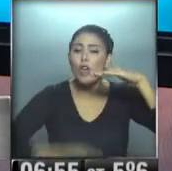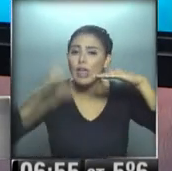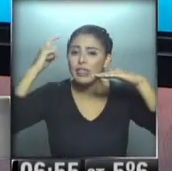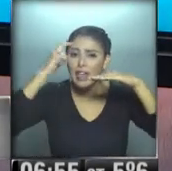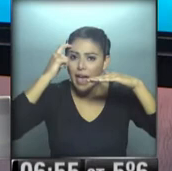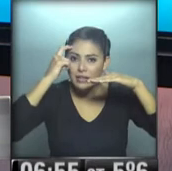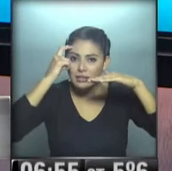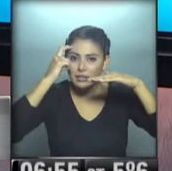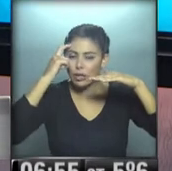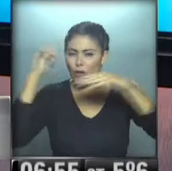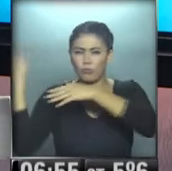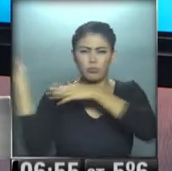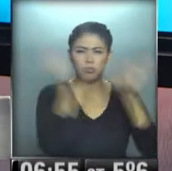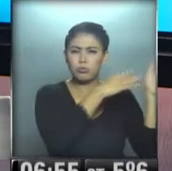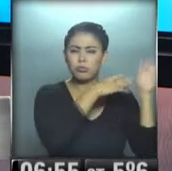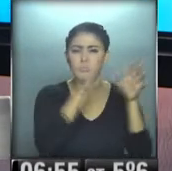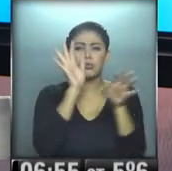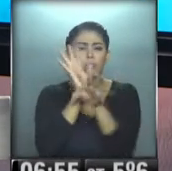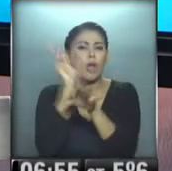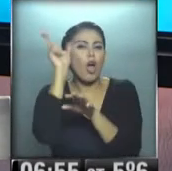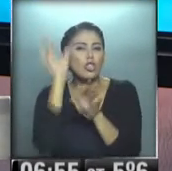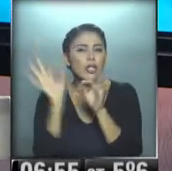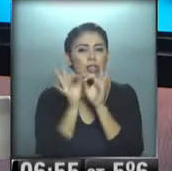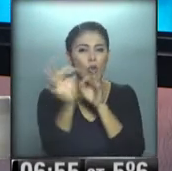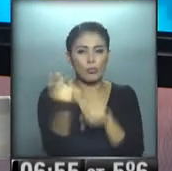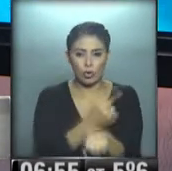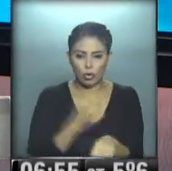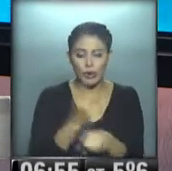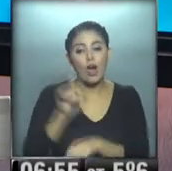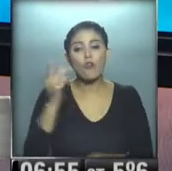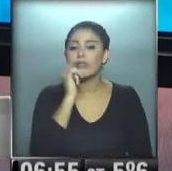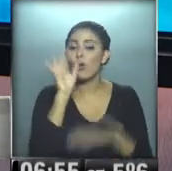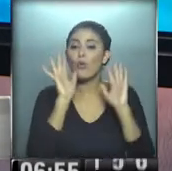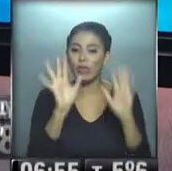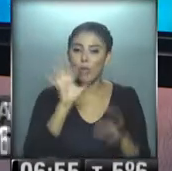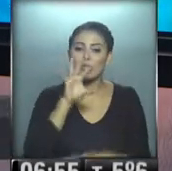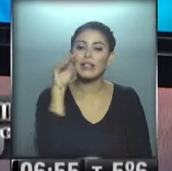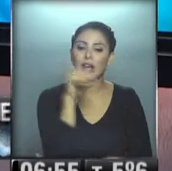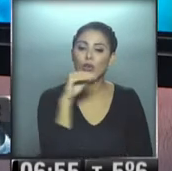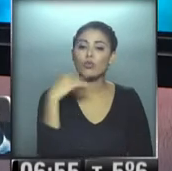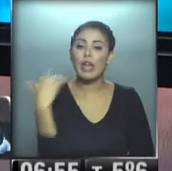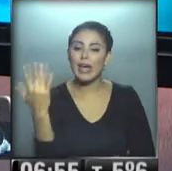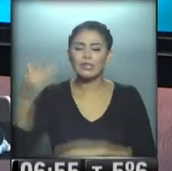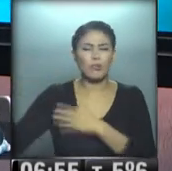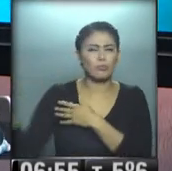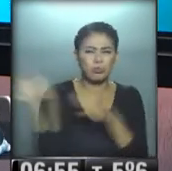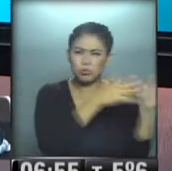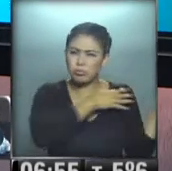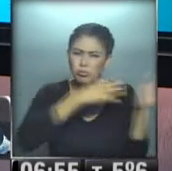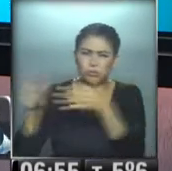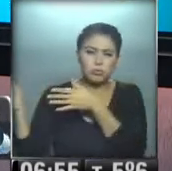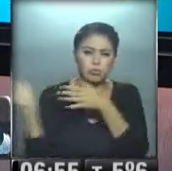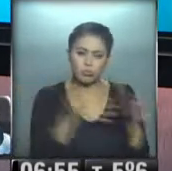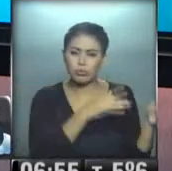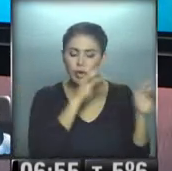cero, con vientos de 80 kilómetros horarios. Otro alerta, este de Santa Cruz, vientos intensos todavía,